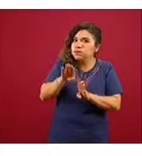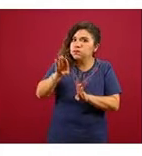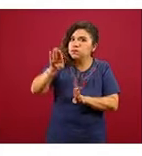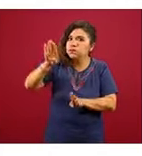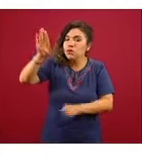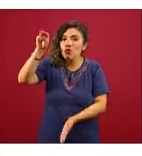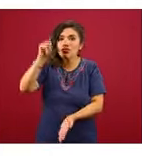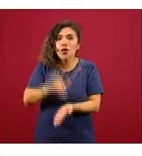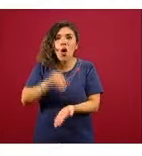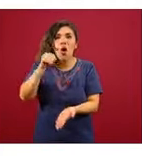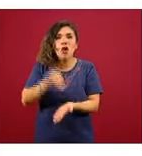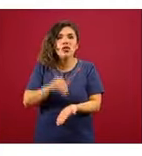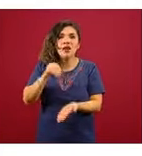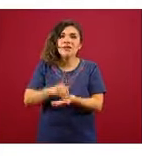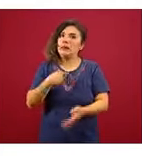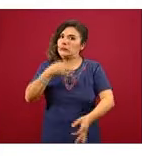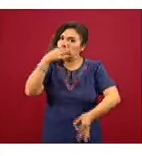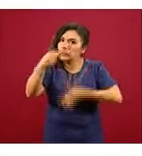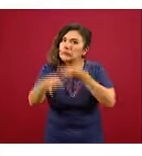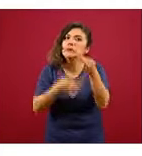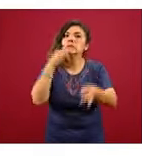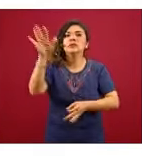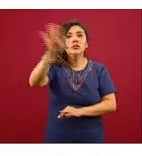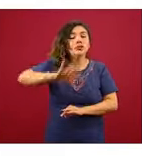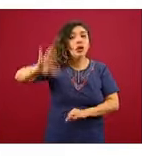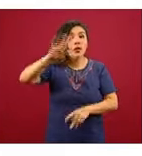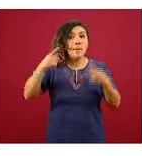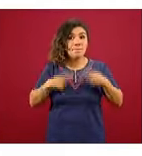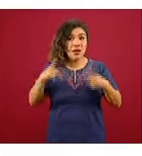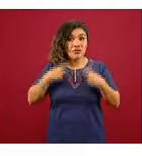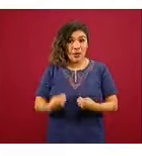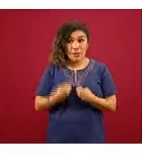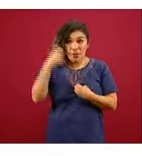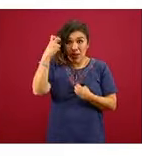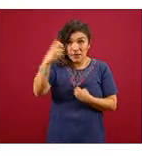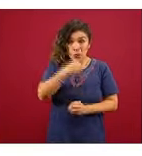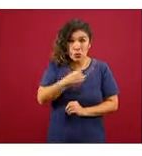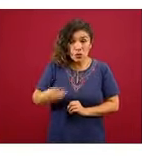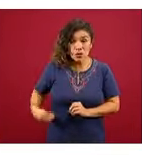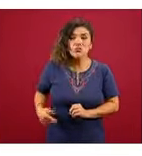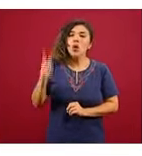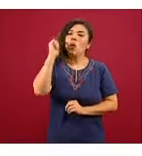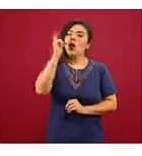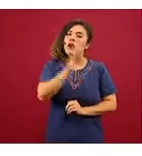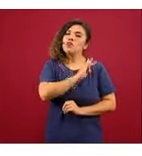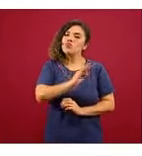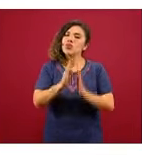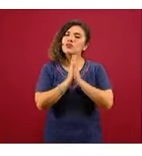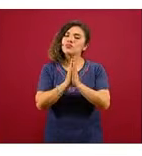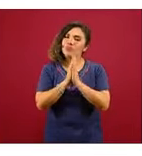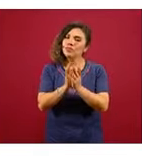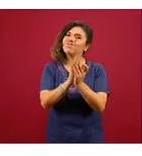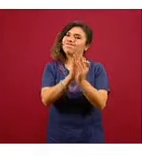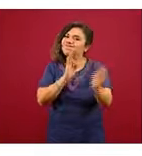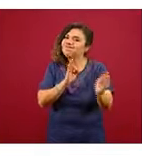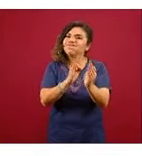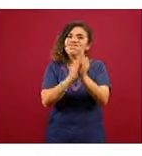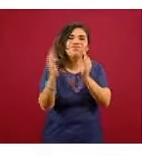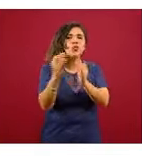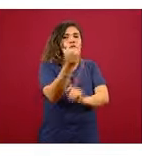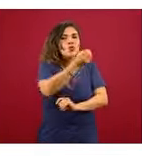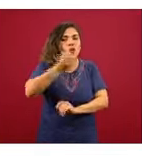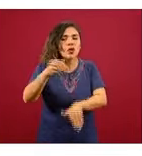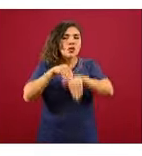muy importante. Es un llamado a todos los habitantes de estos municipios a poder poner en práctica todas las